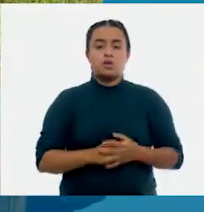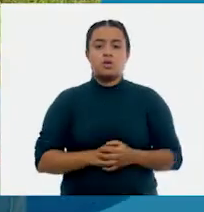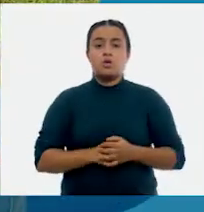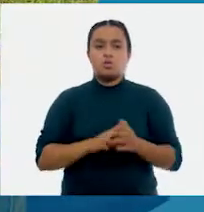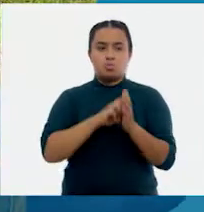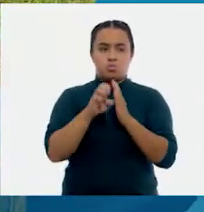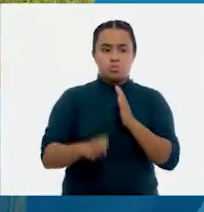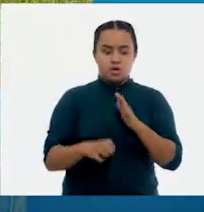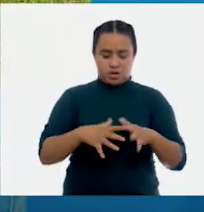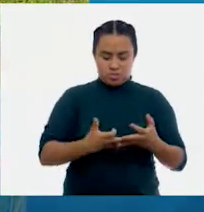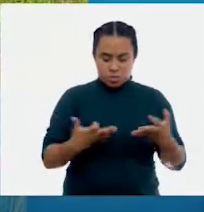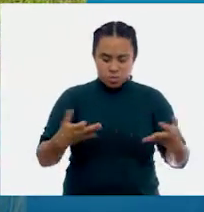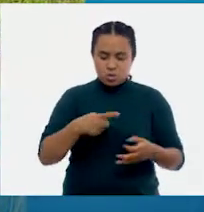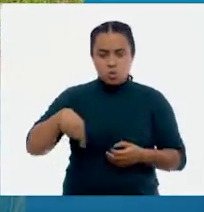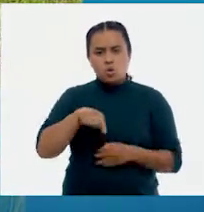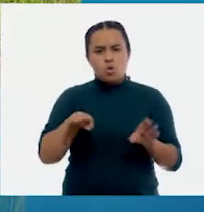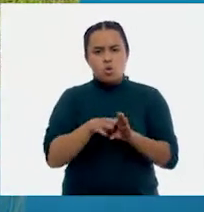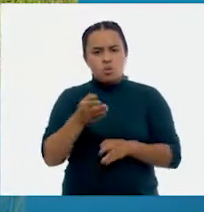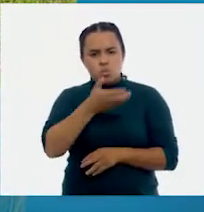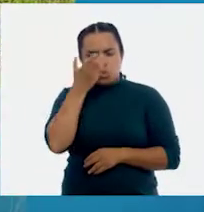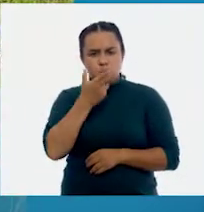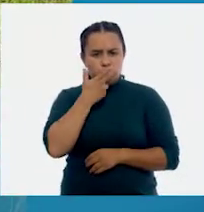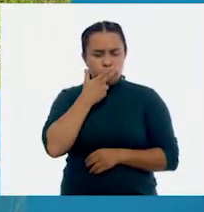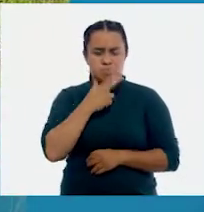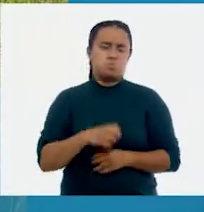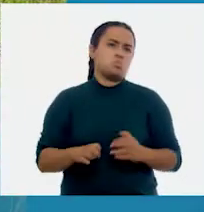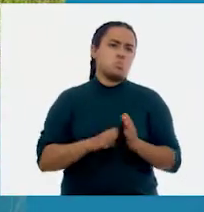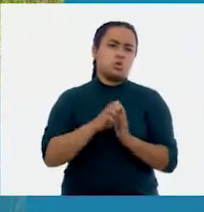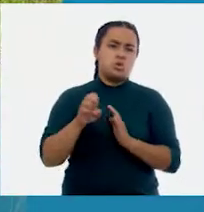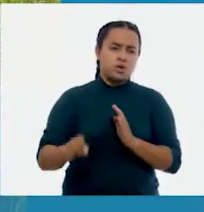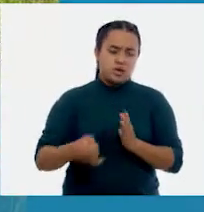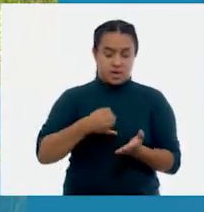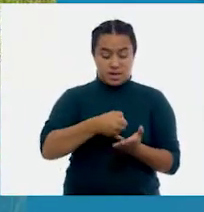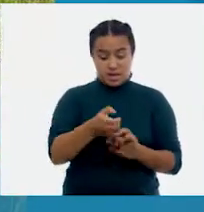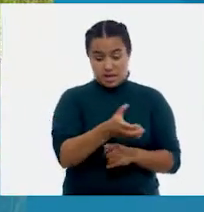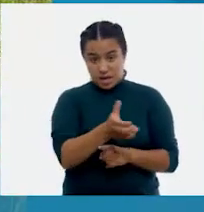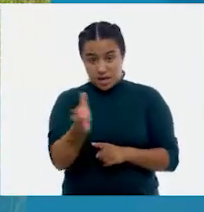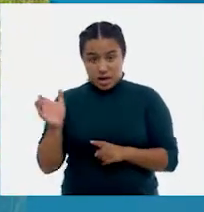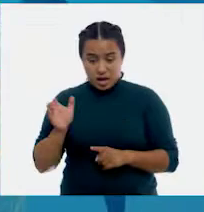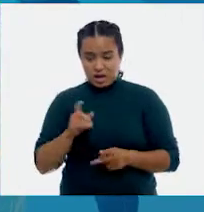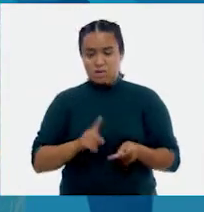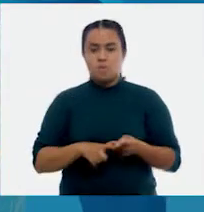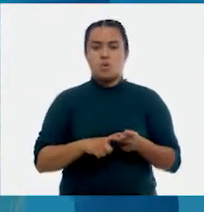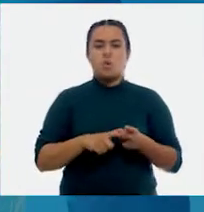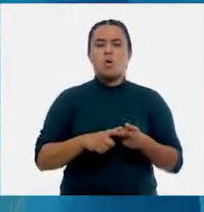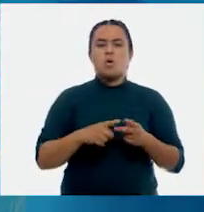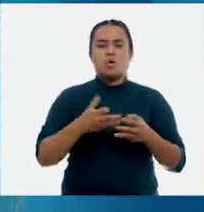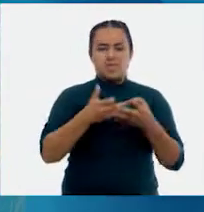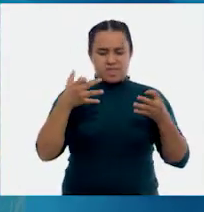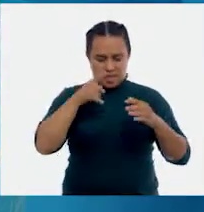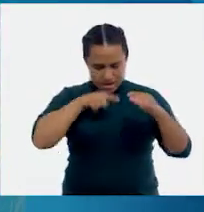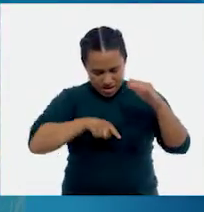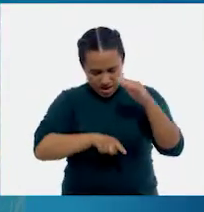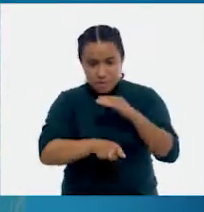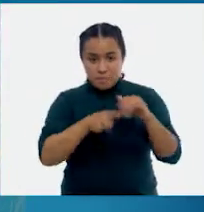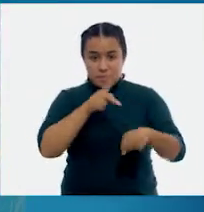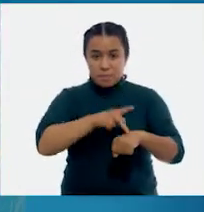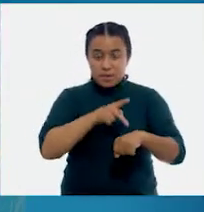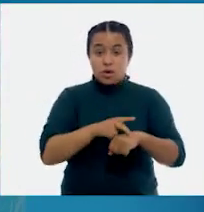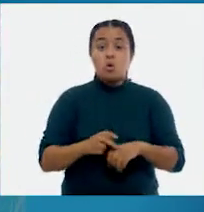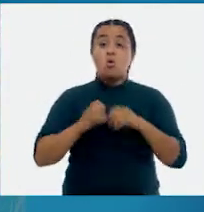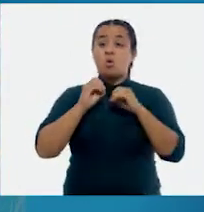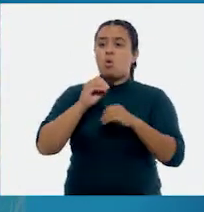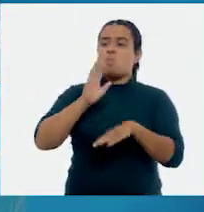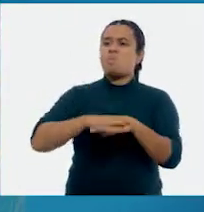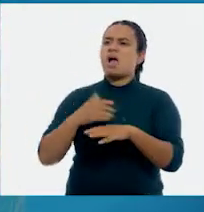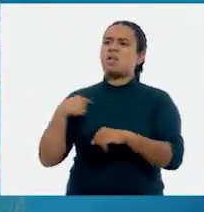en el uso del suelo, por actividades como la ganadería, la minería o por la urbanización